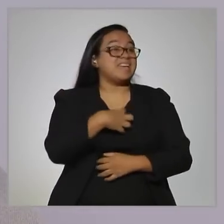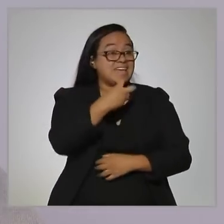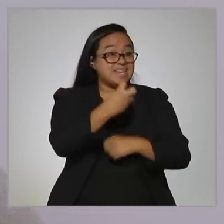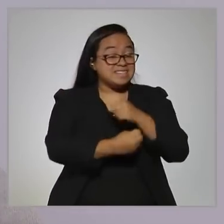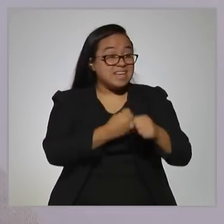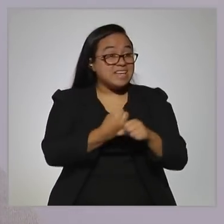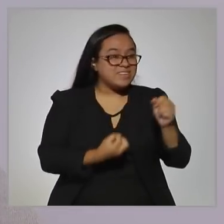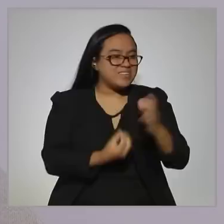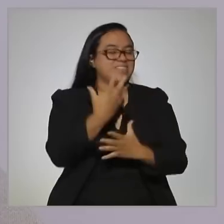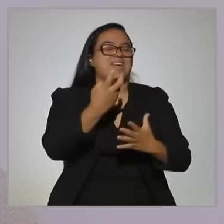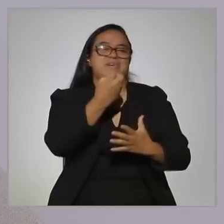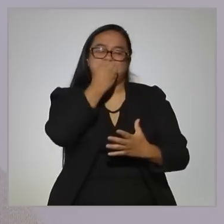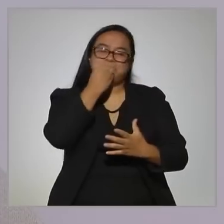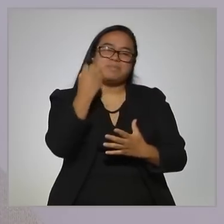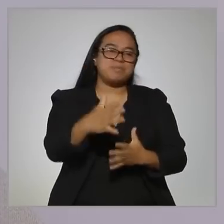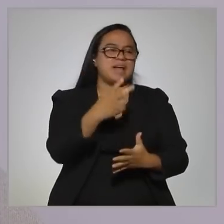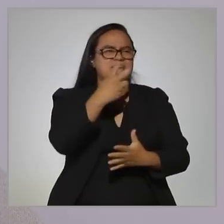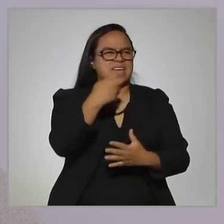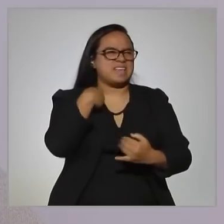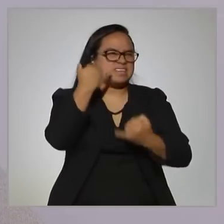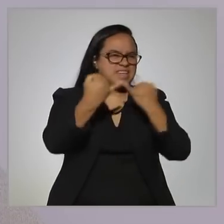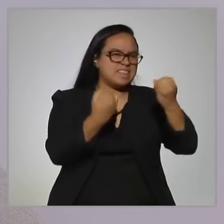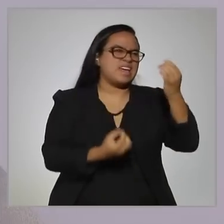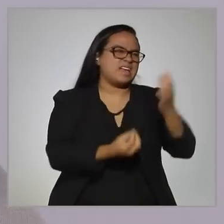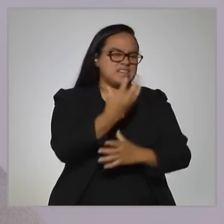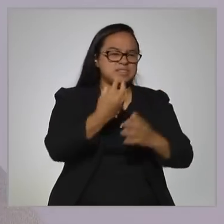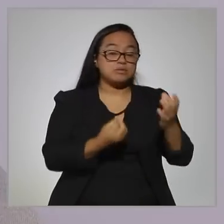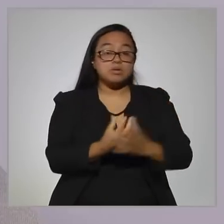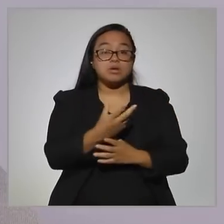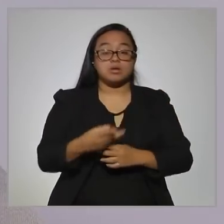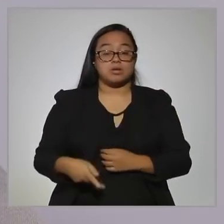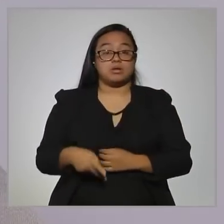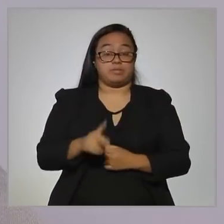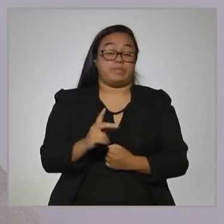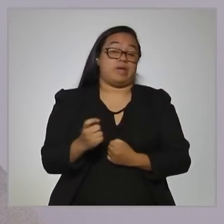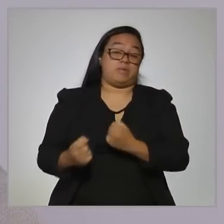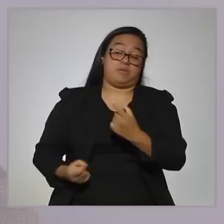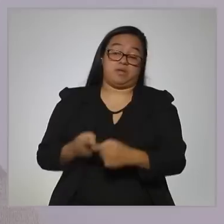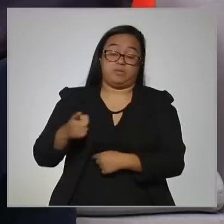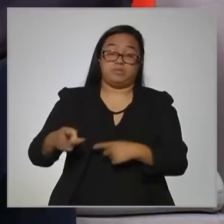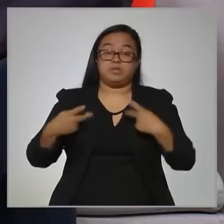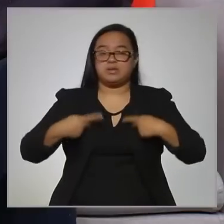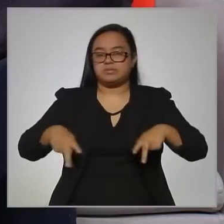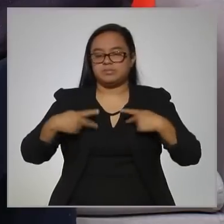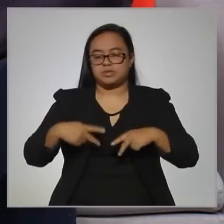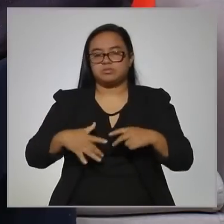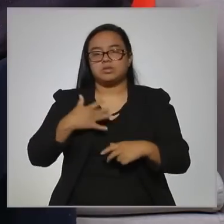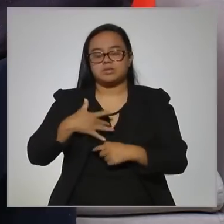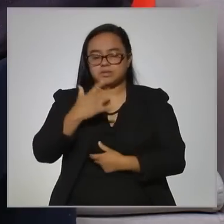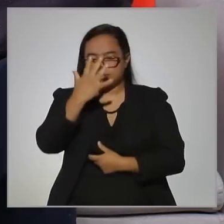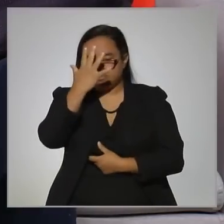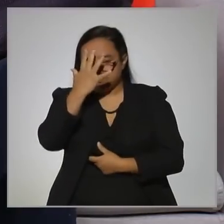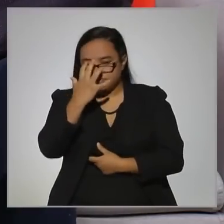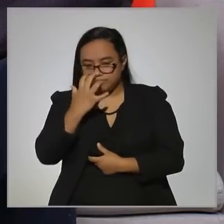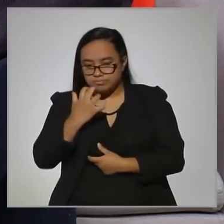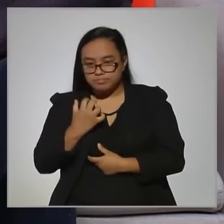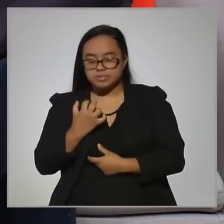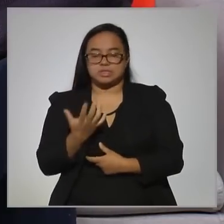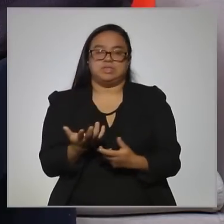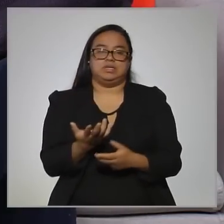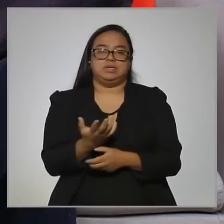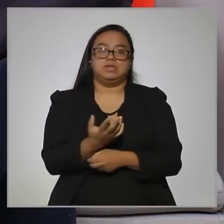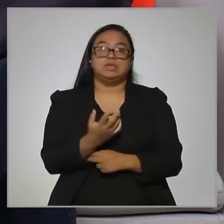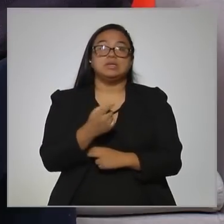maravilla que voy a emprender cosas distintas, pero hay la otra parte que es la tristeza,